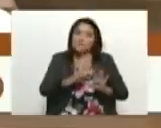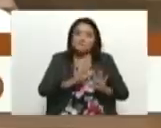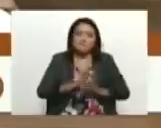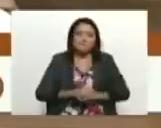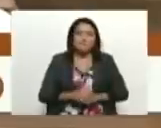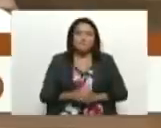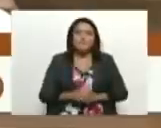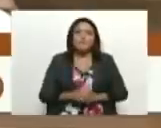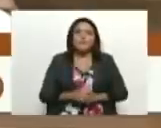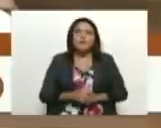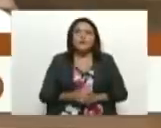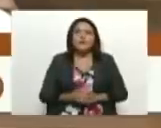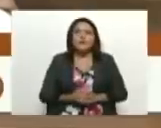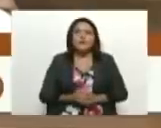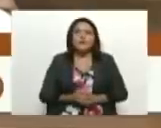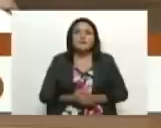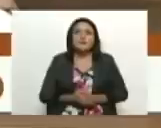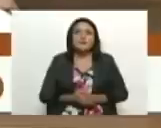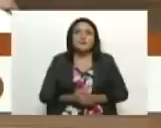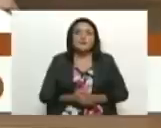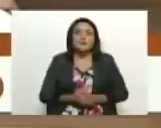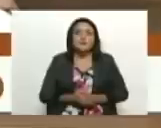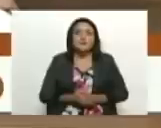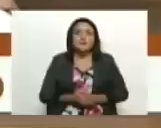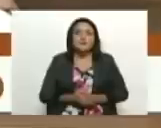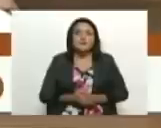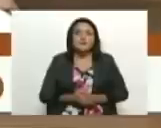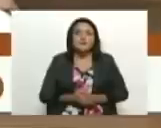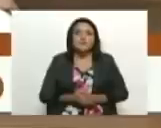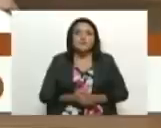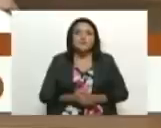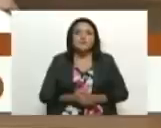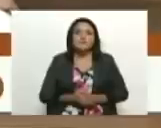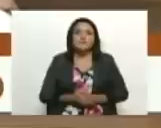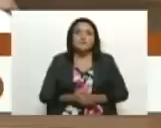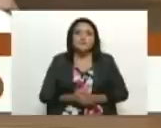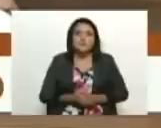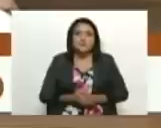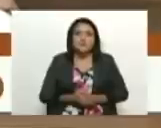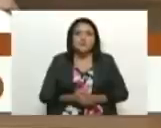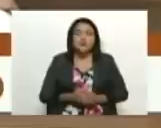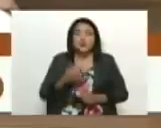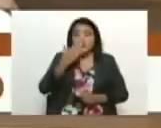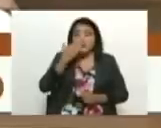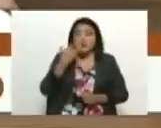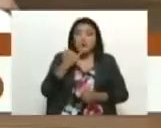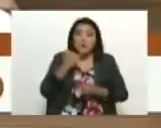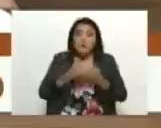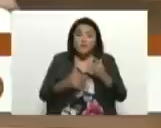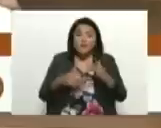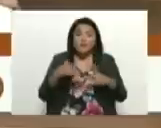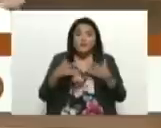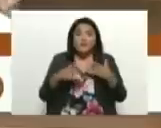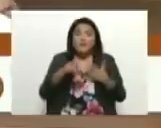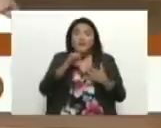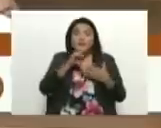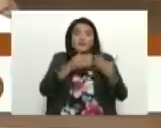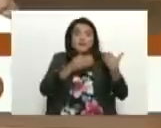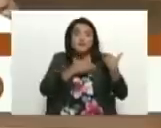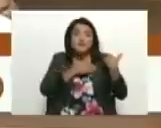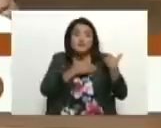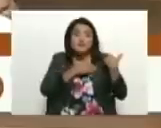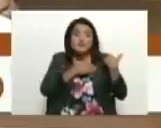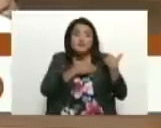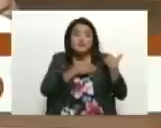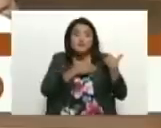creado. Y ahora todos estos últimos operativos los ha venido realizando la Policía